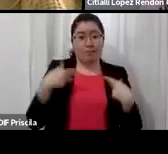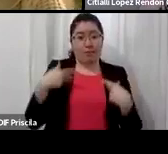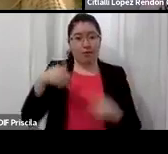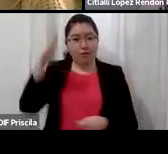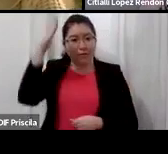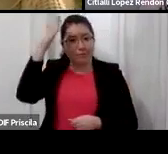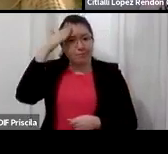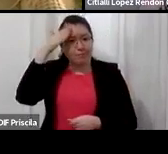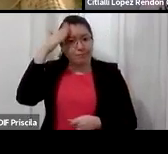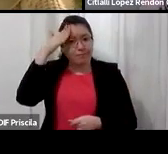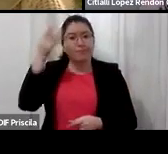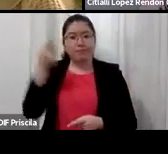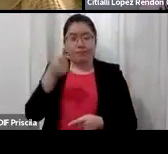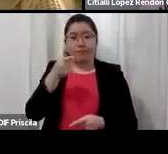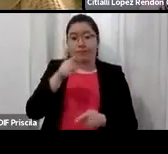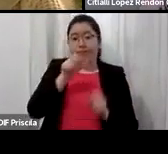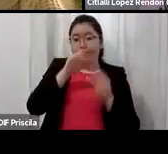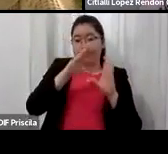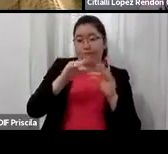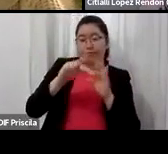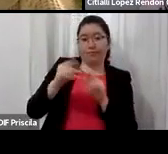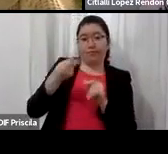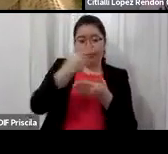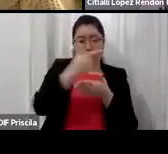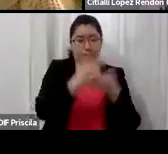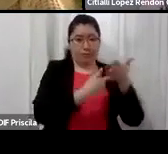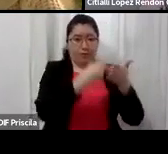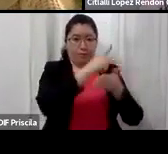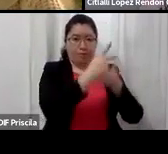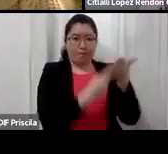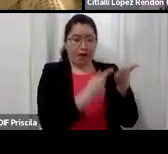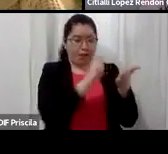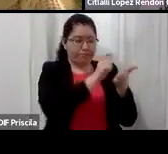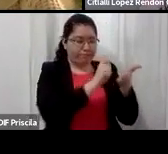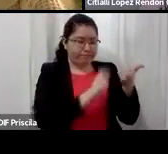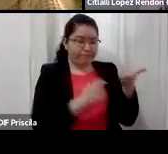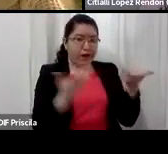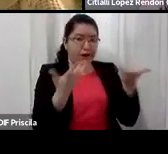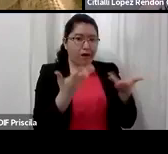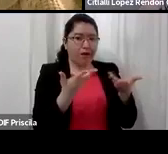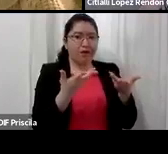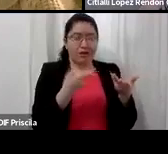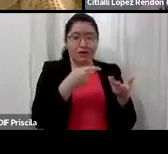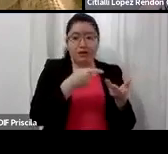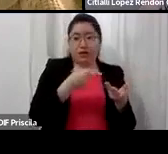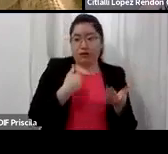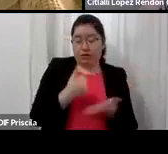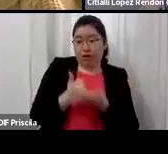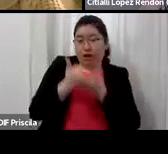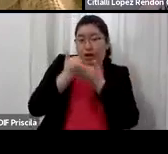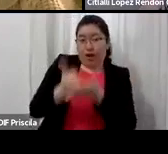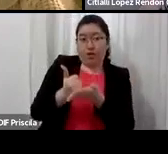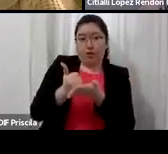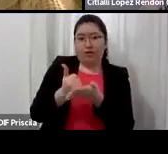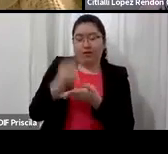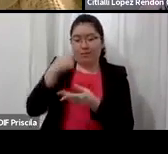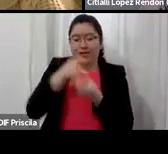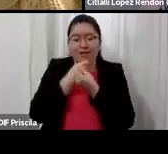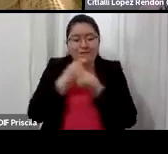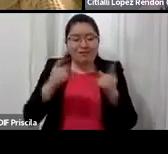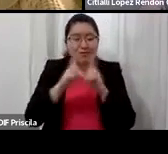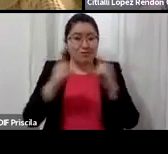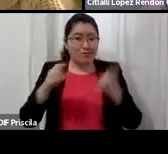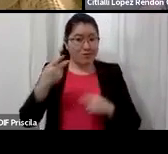precisamente que están encargados de diseñar las políticas públicas, que afectan y que contribuyen al desarrollo de los niños en todos